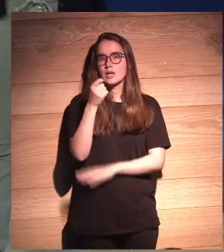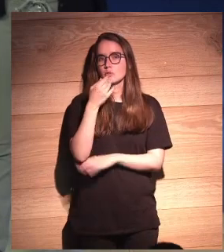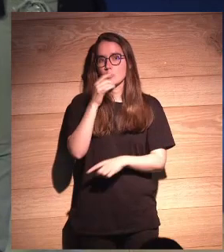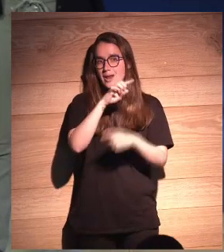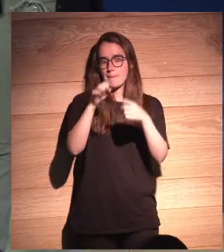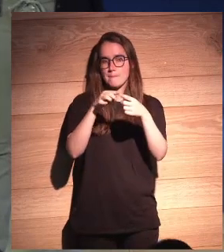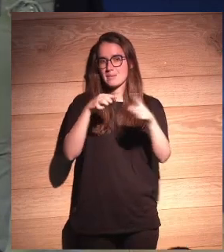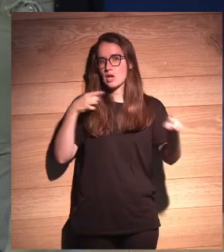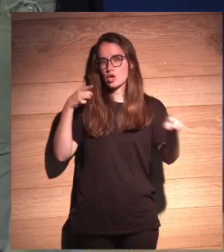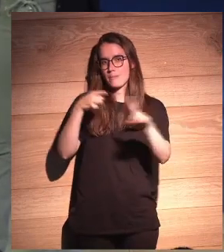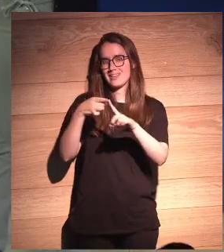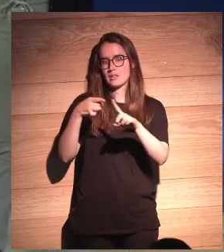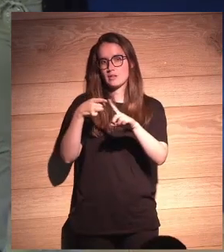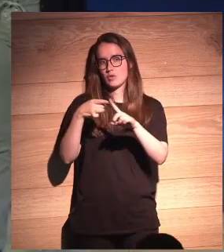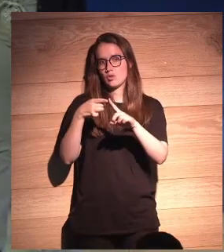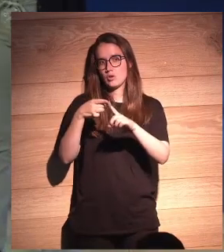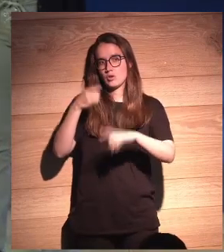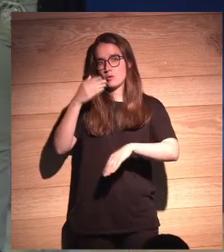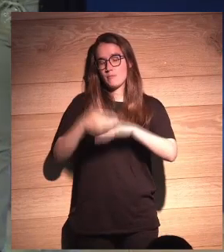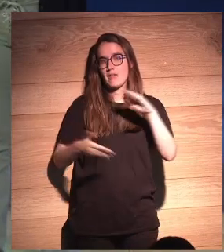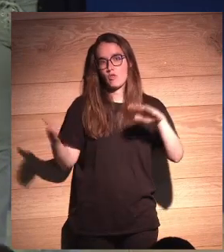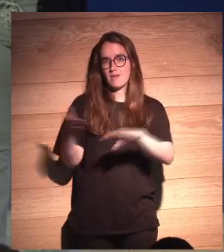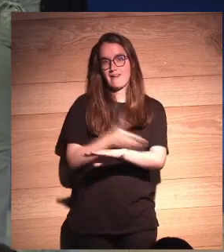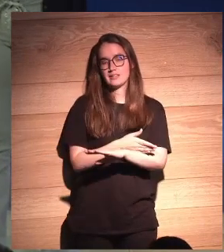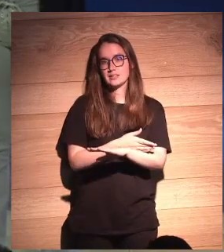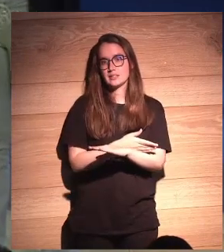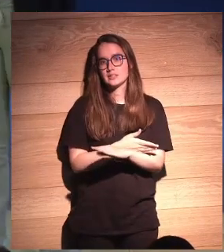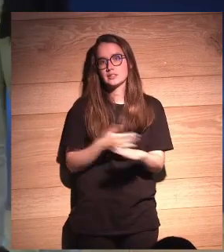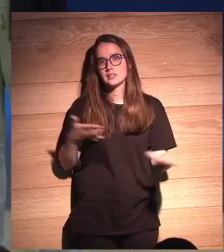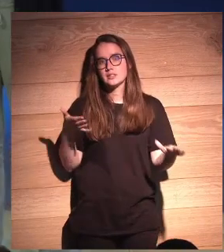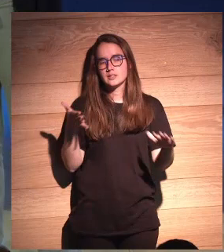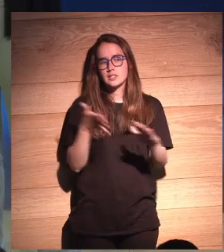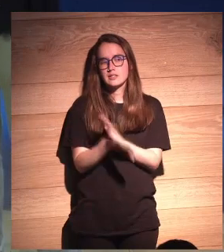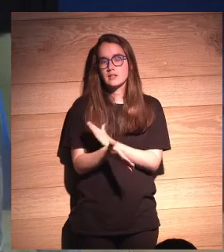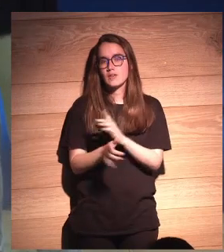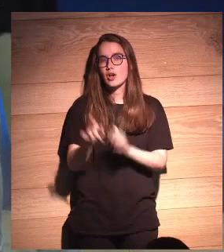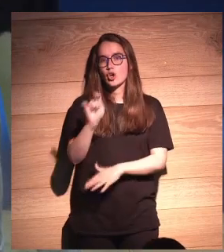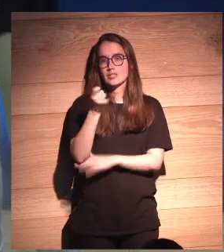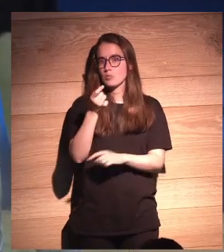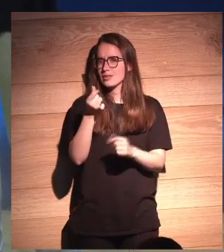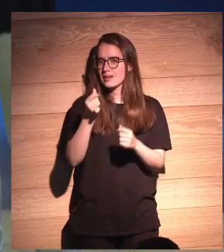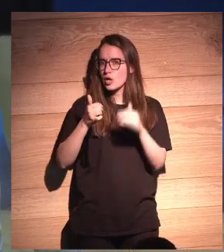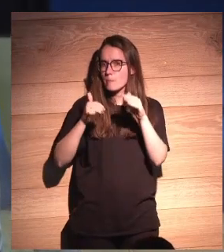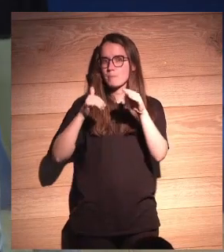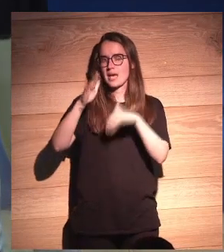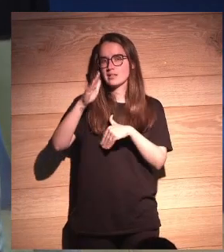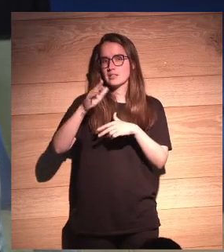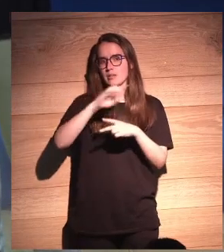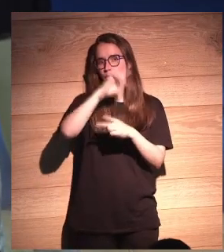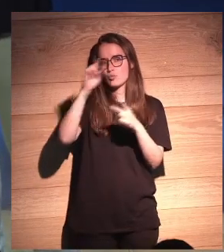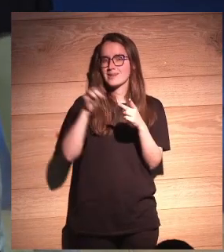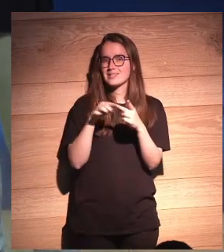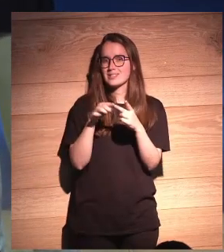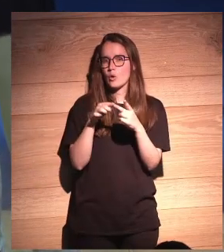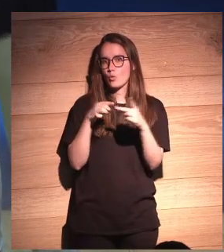la primera meta antes de que se terminara el periodo y por lo tanto conseguimos más dinero e hicimos como una